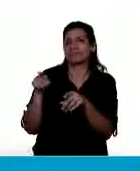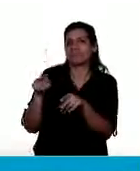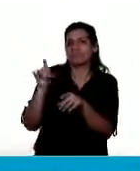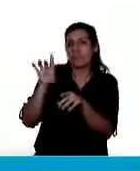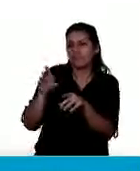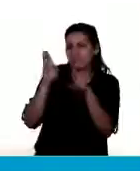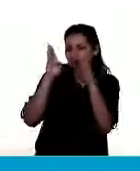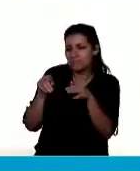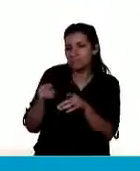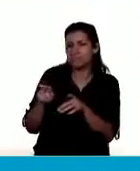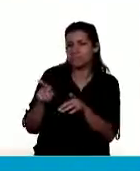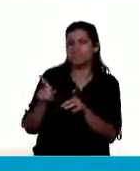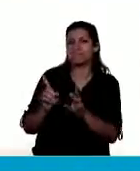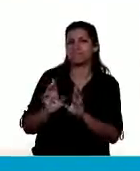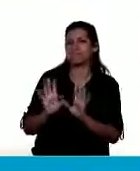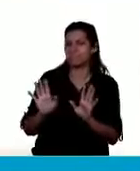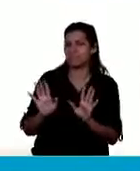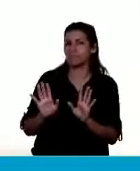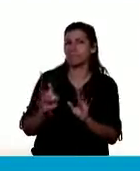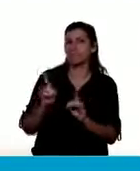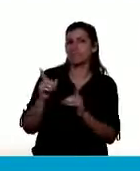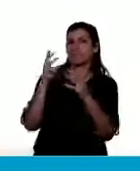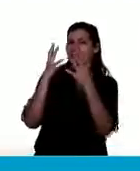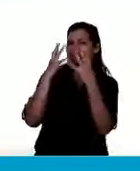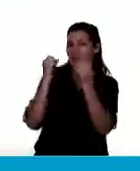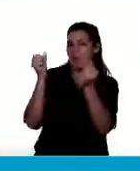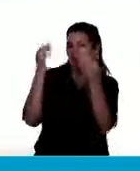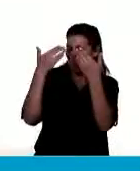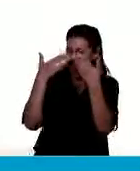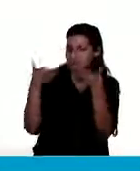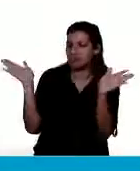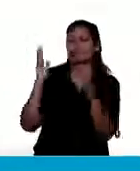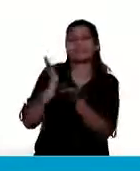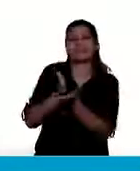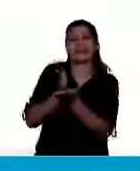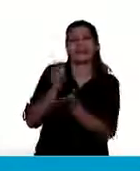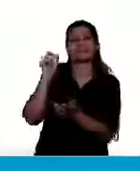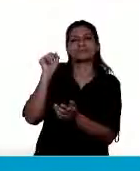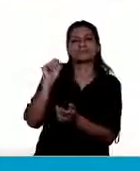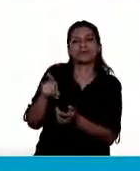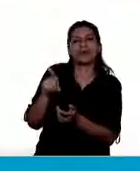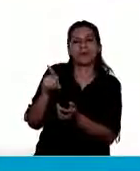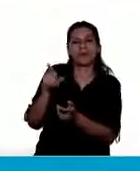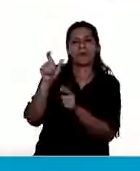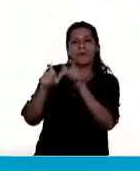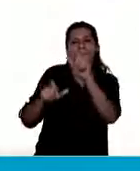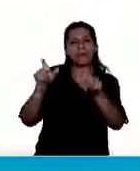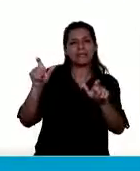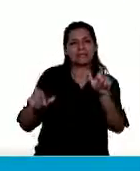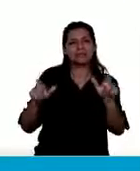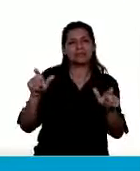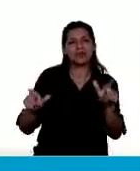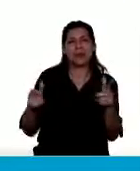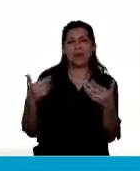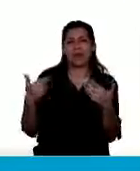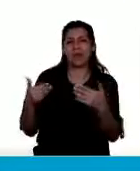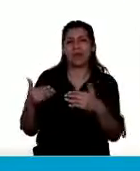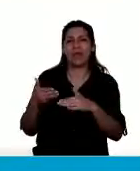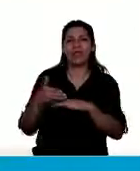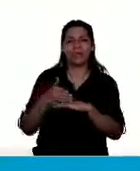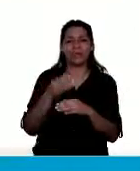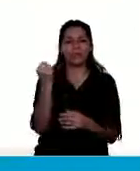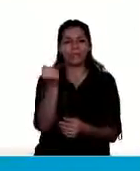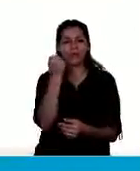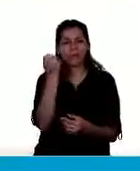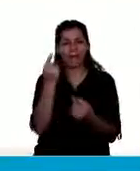como privilegio a la salud como derecho donde el ser humano está en el centro, el ser